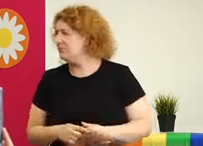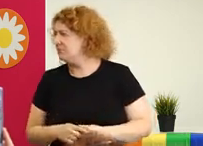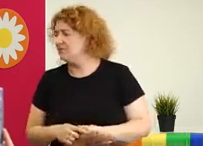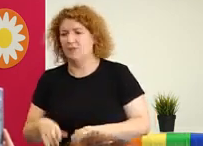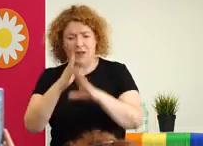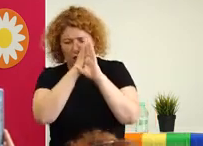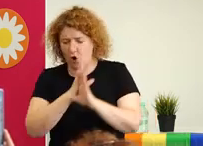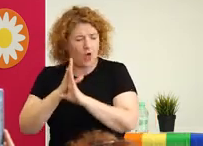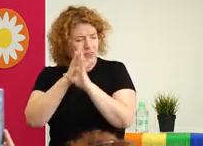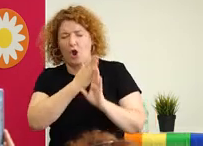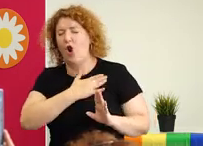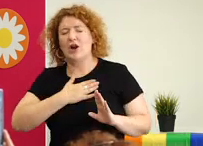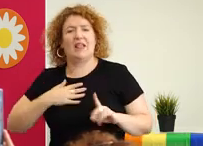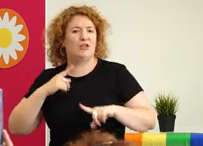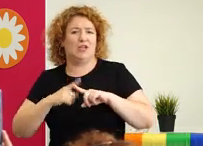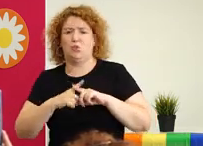clávasela.